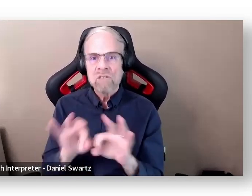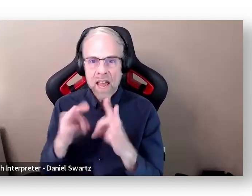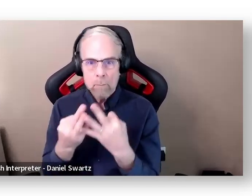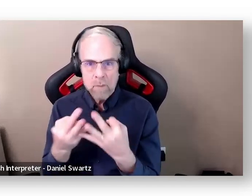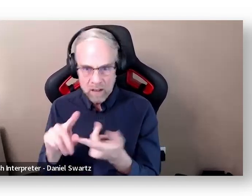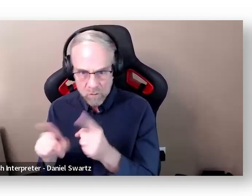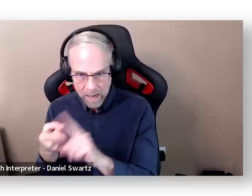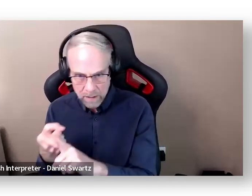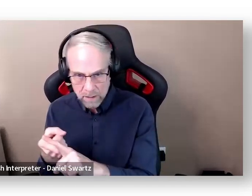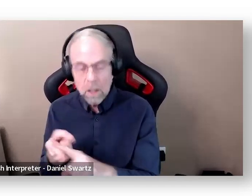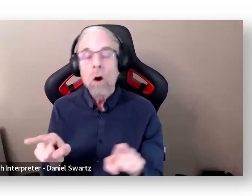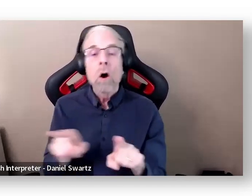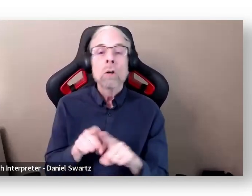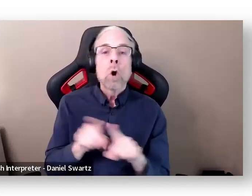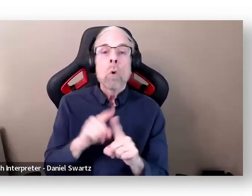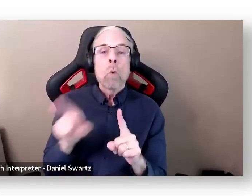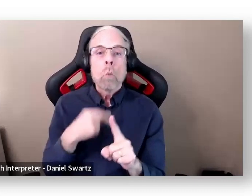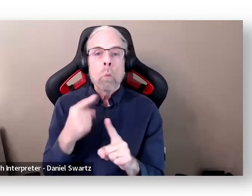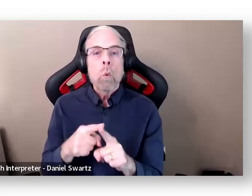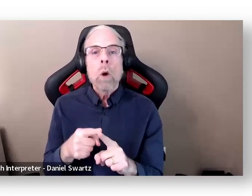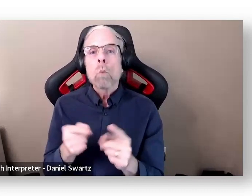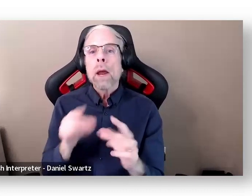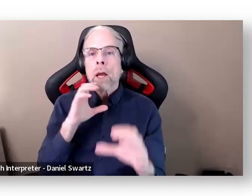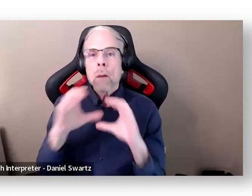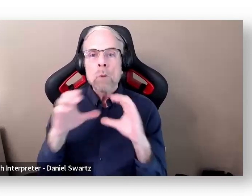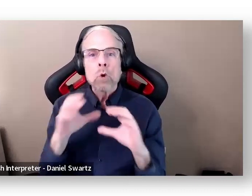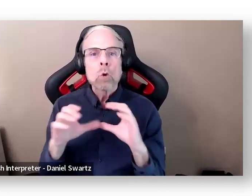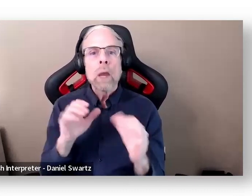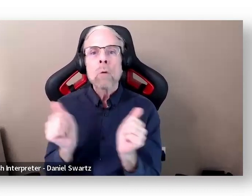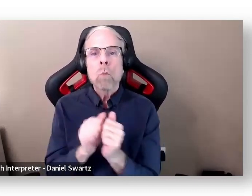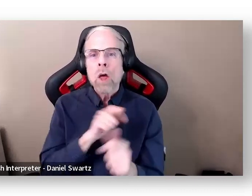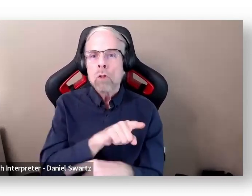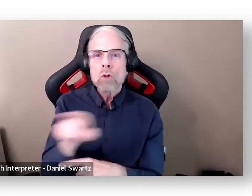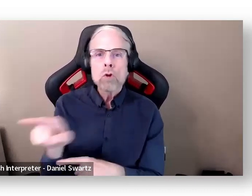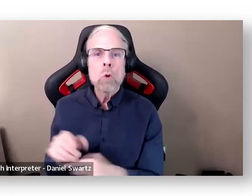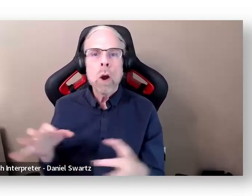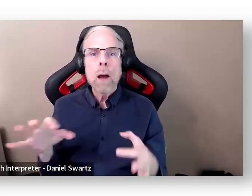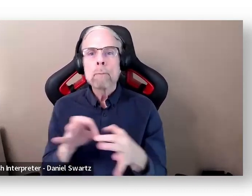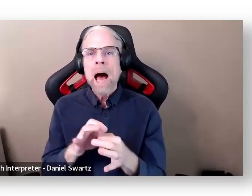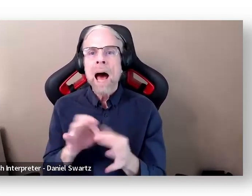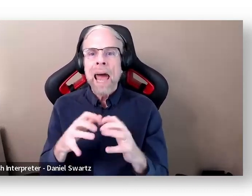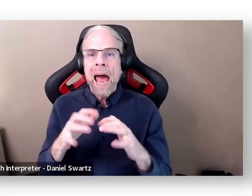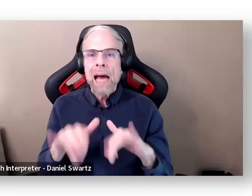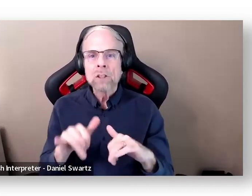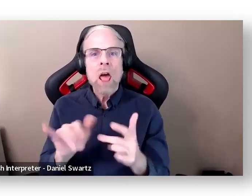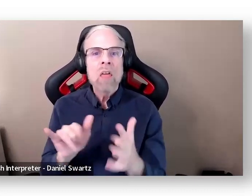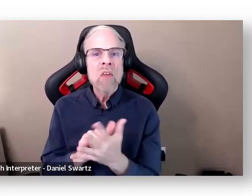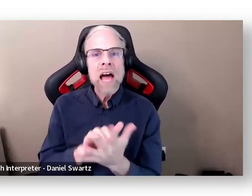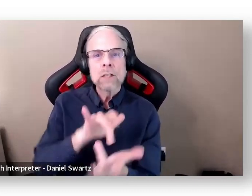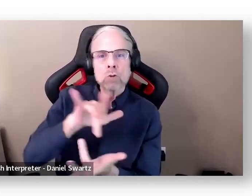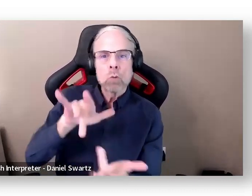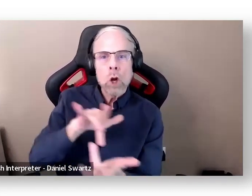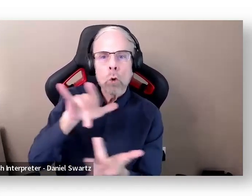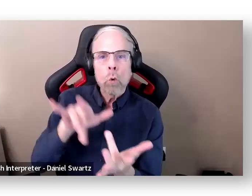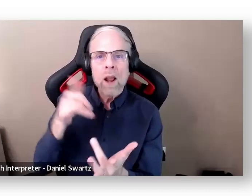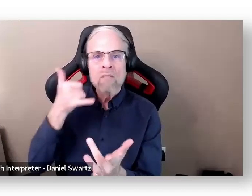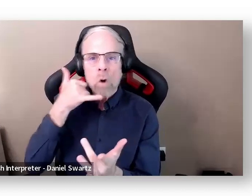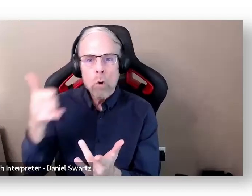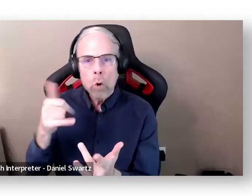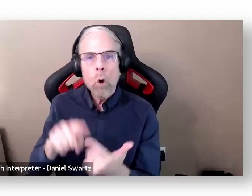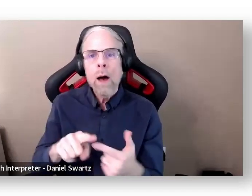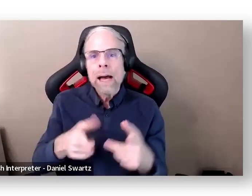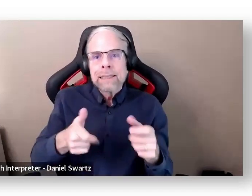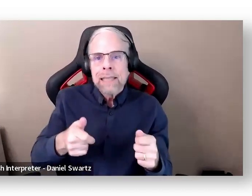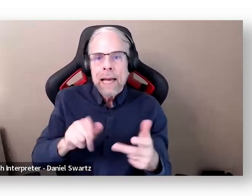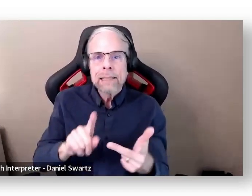para actualizar su información. Pero una de las cosas que queremos comunicar con los apagones es que es una